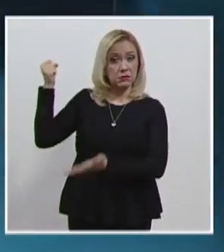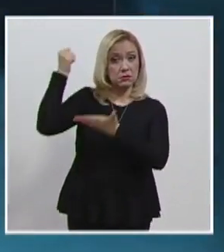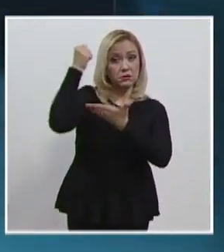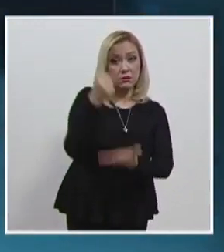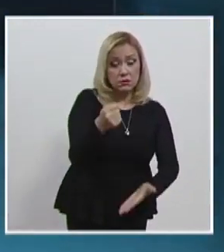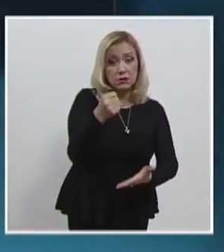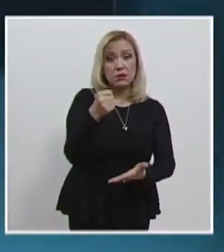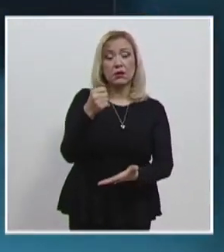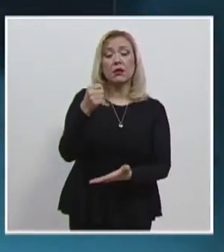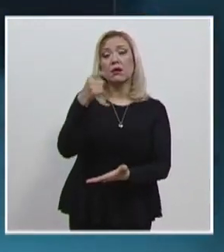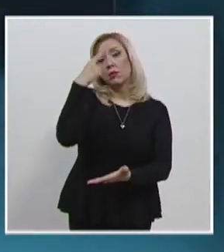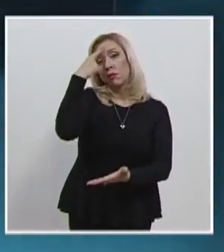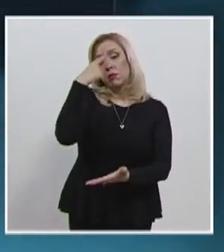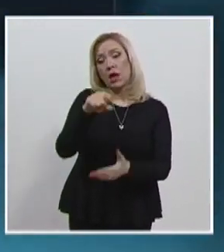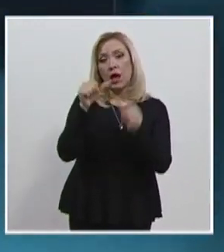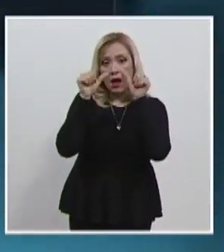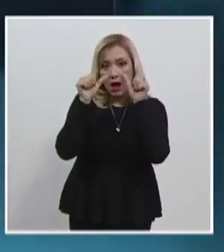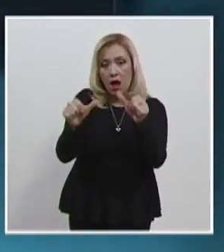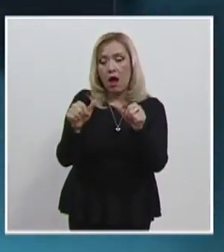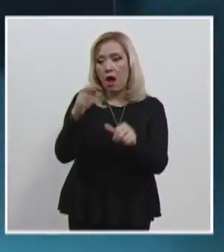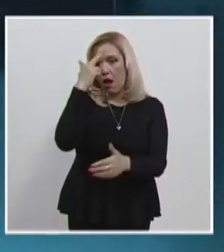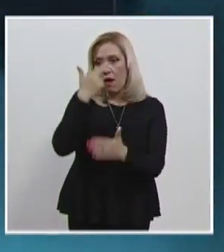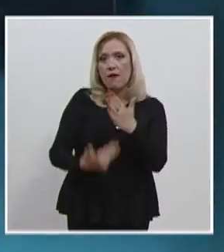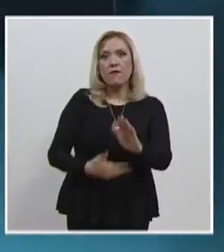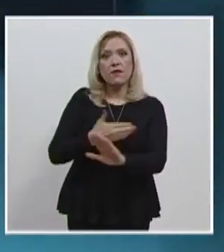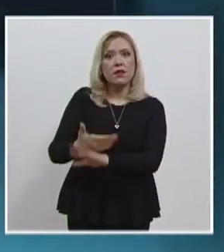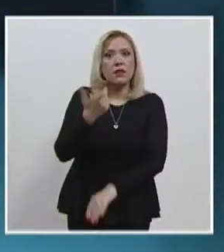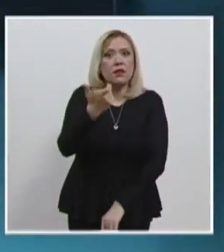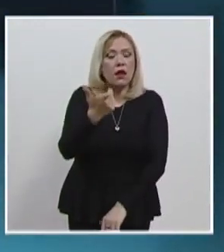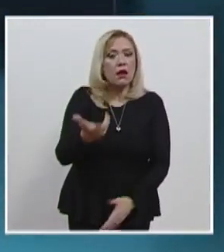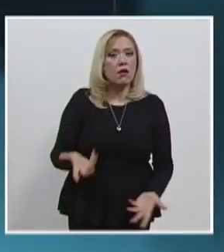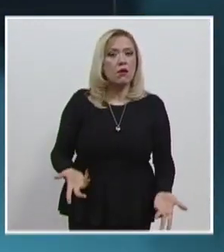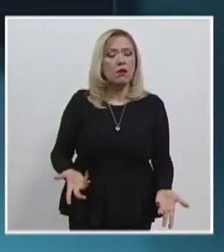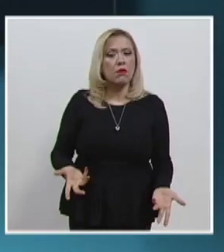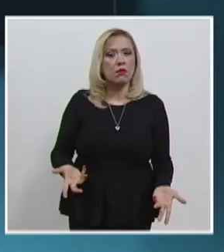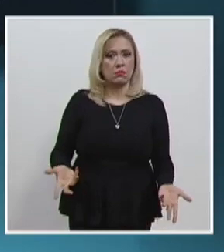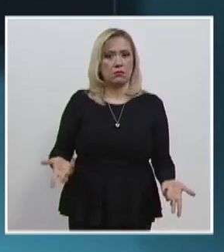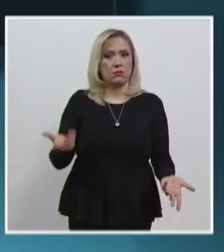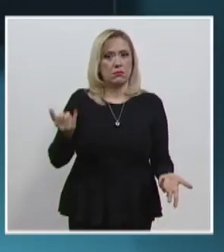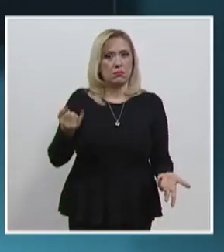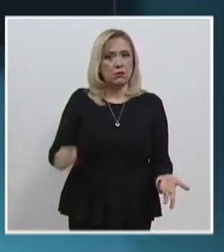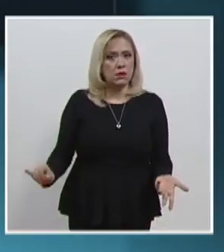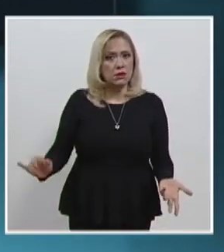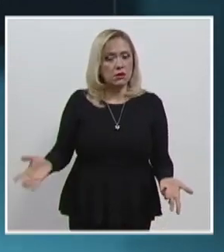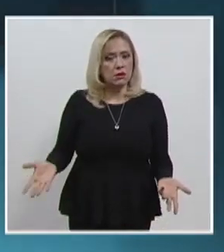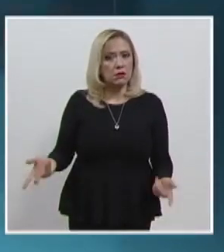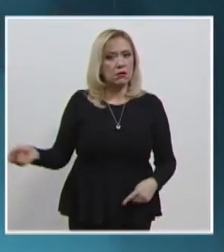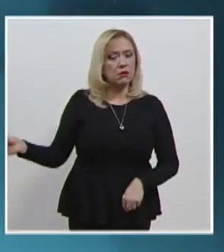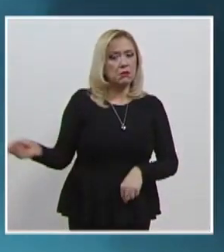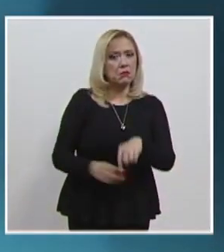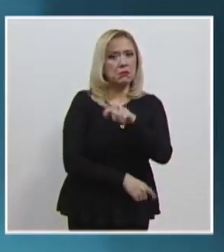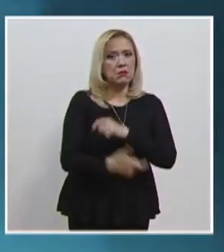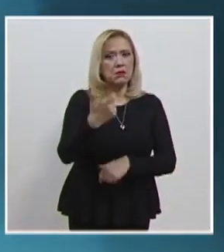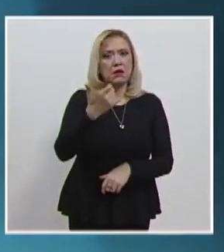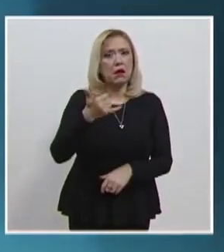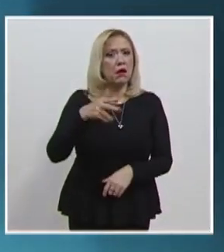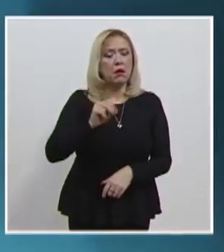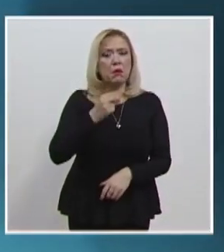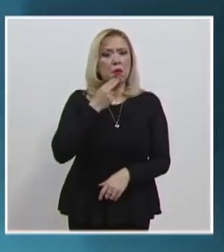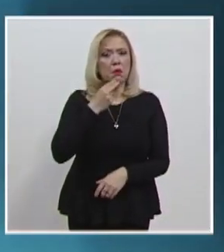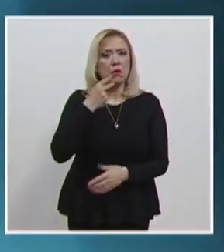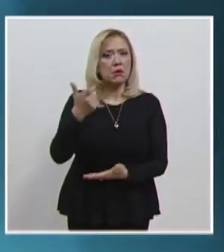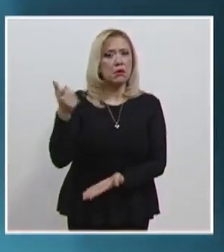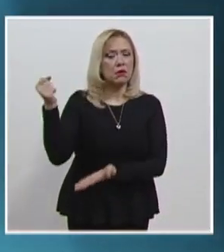comisión ejecutiva de atención a víctimas a la atención de víctimas del delito y la prohibición legal de utilizar dichos